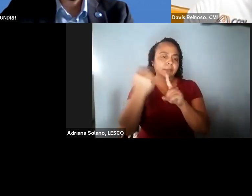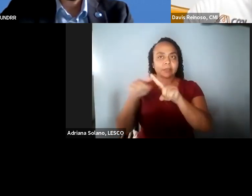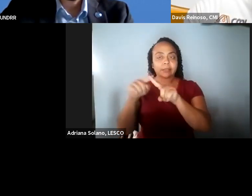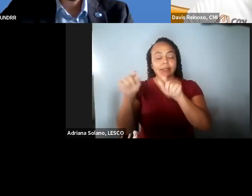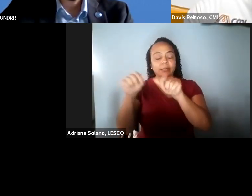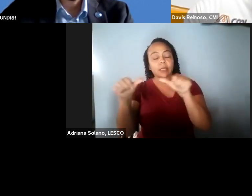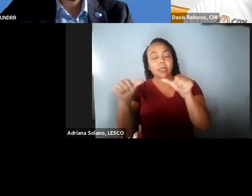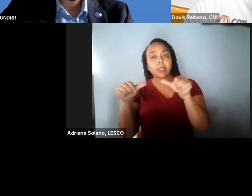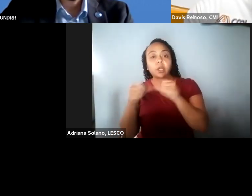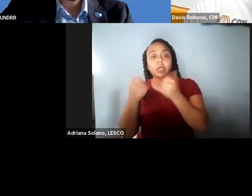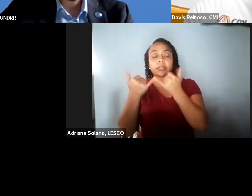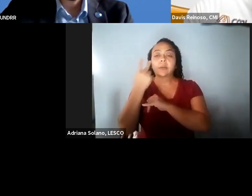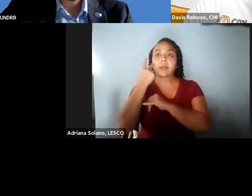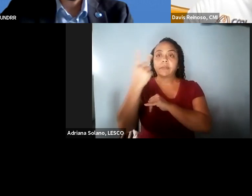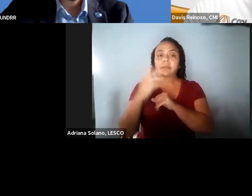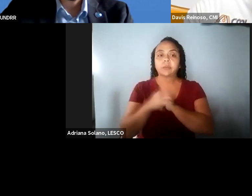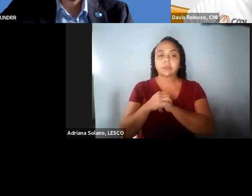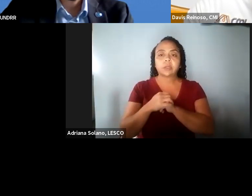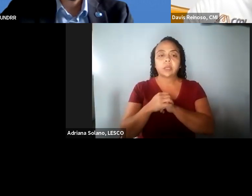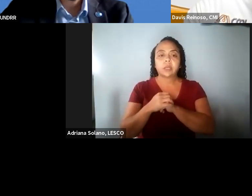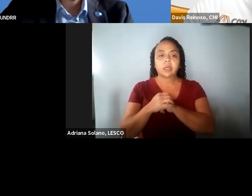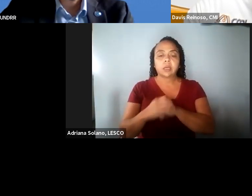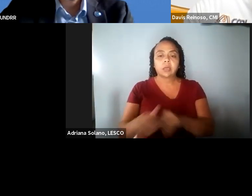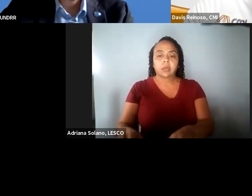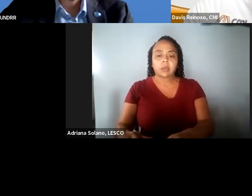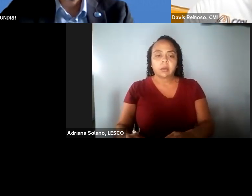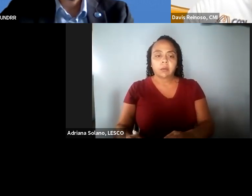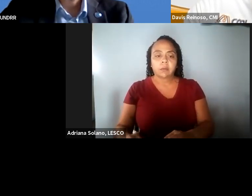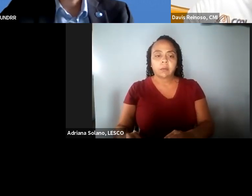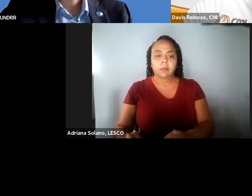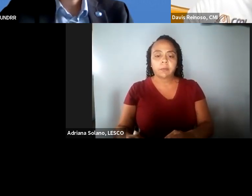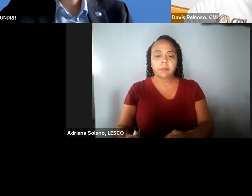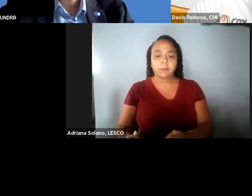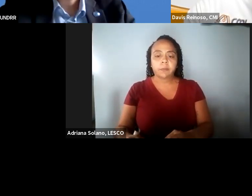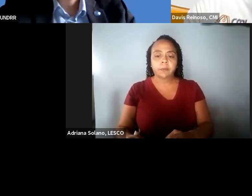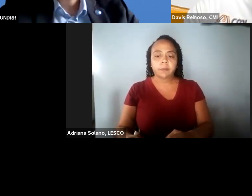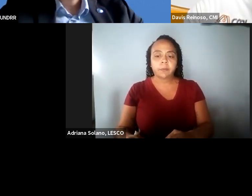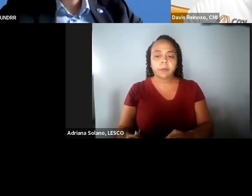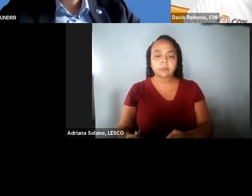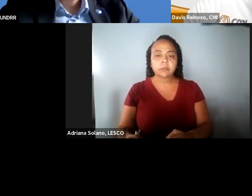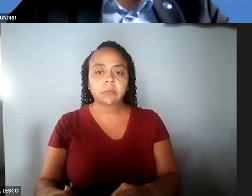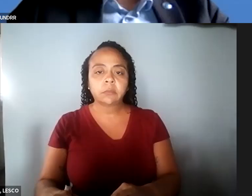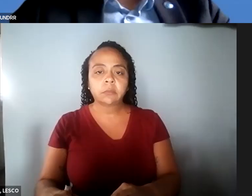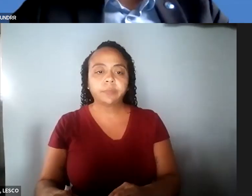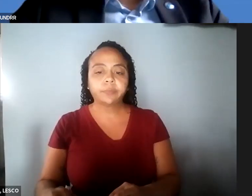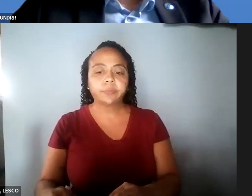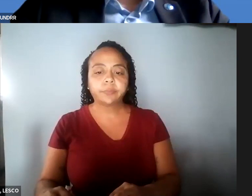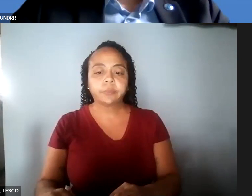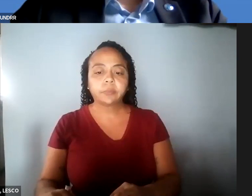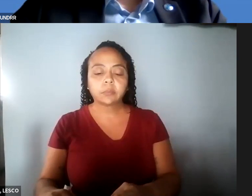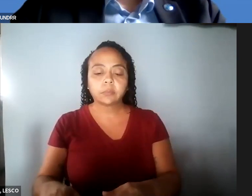vimos cómo con el sector público en particular pero previo con nahuel vimos temas de